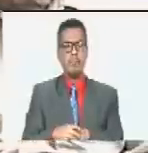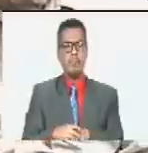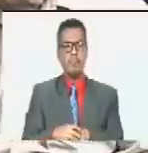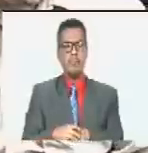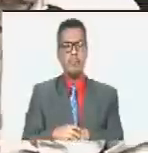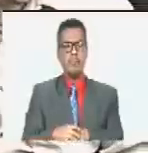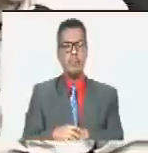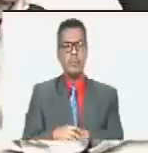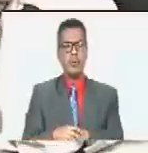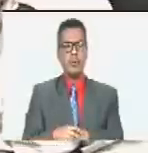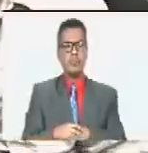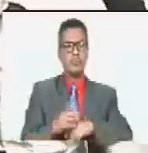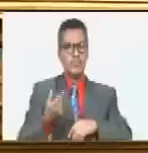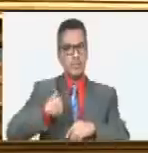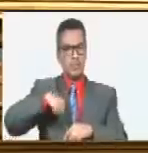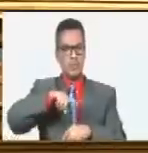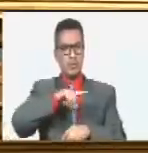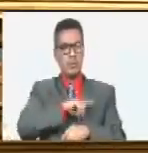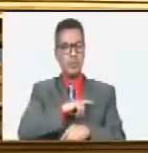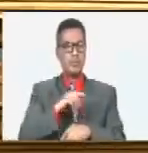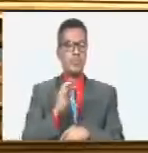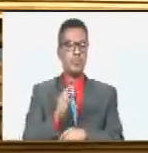Y nosotros